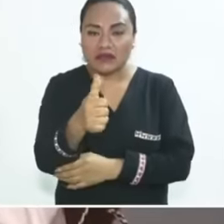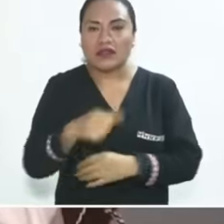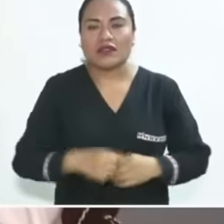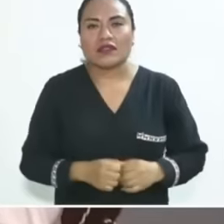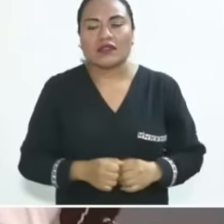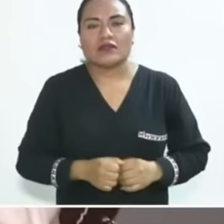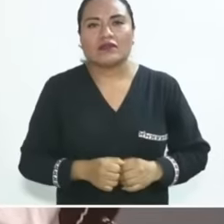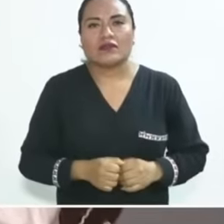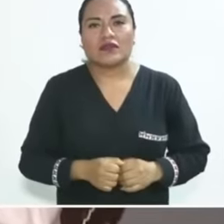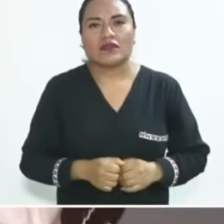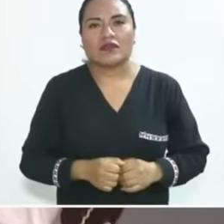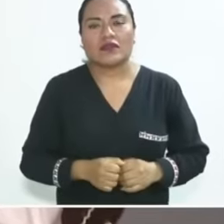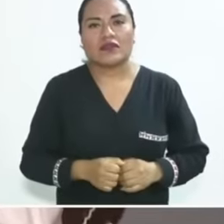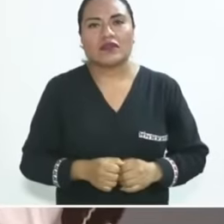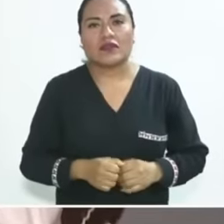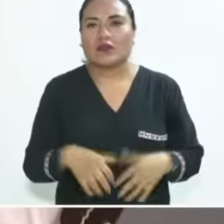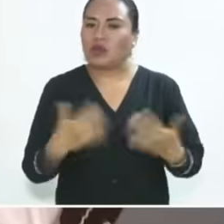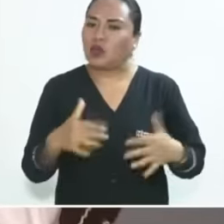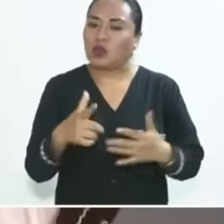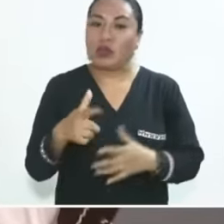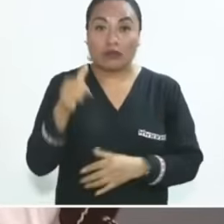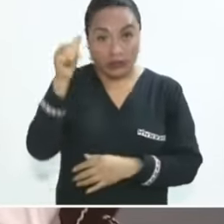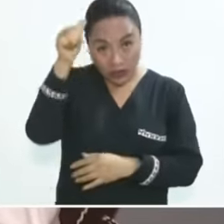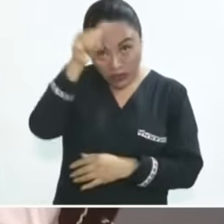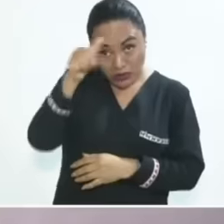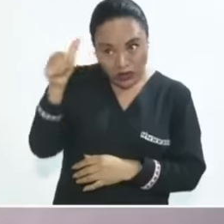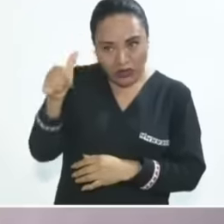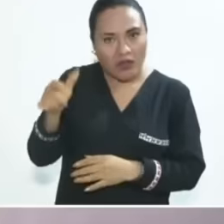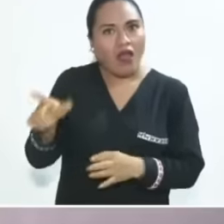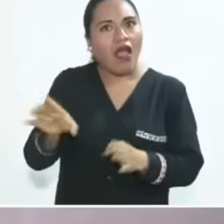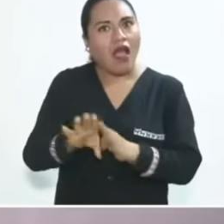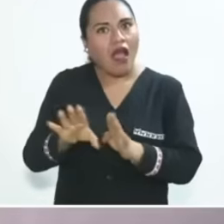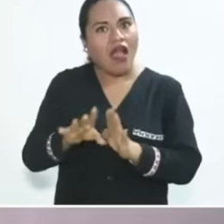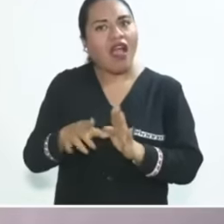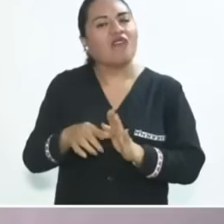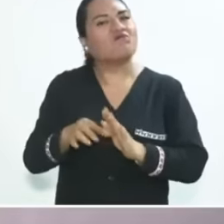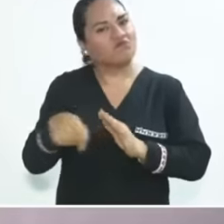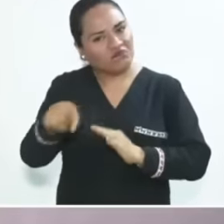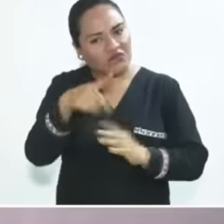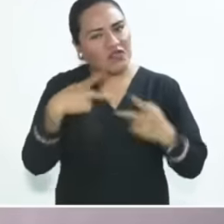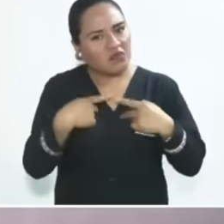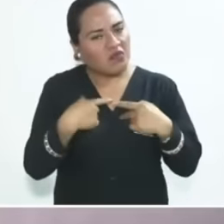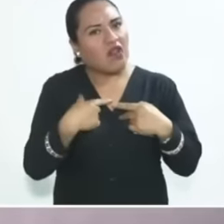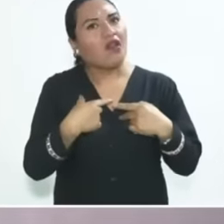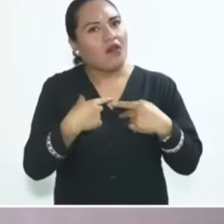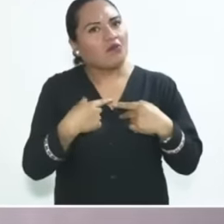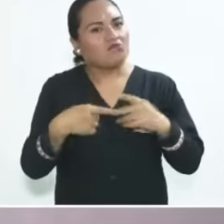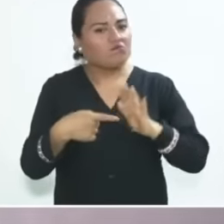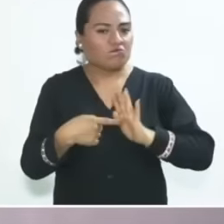desde luego deja su legado, que se puede resumir